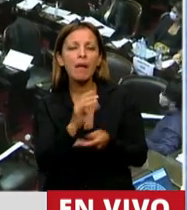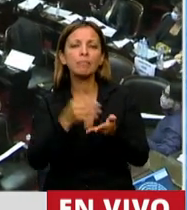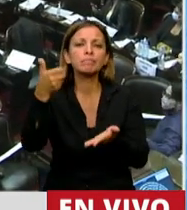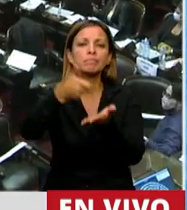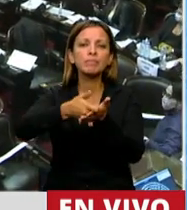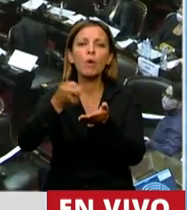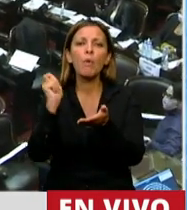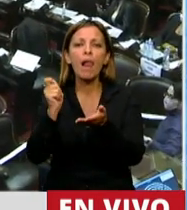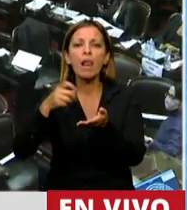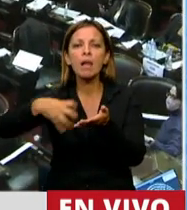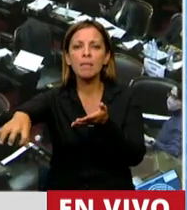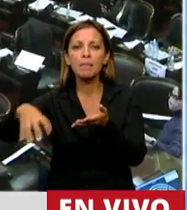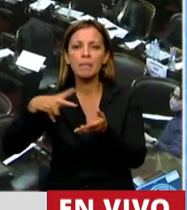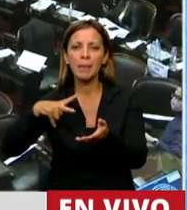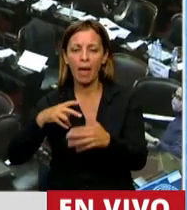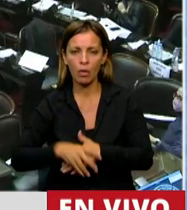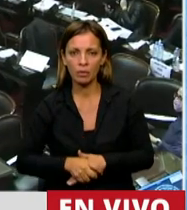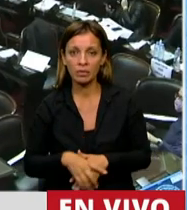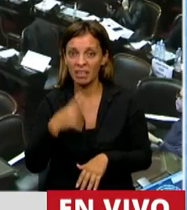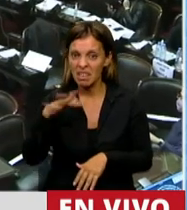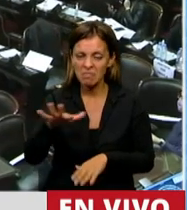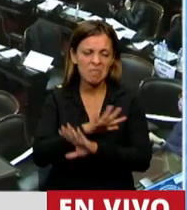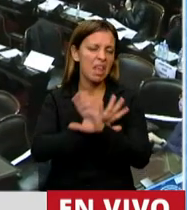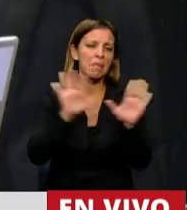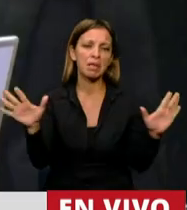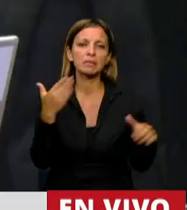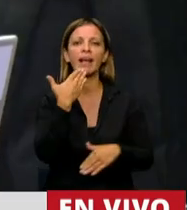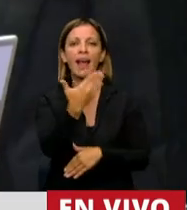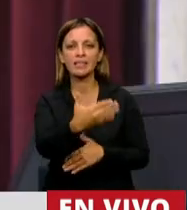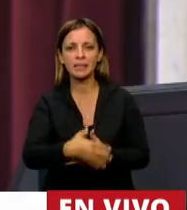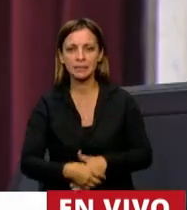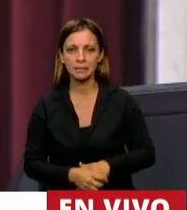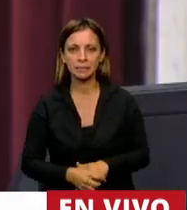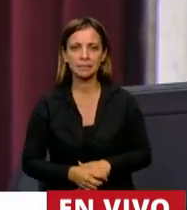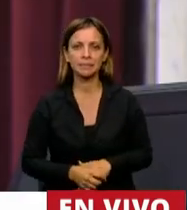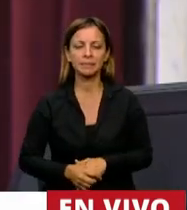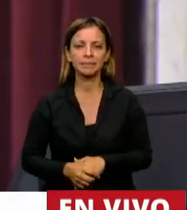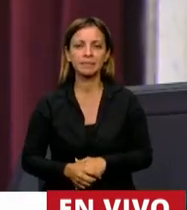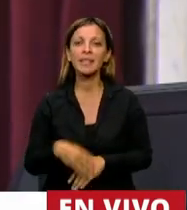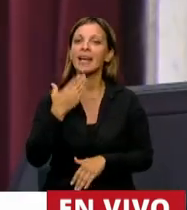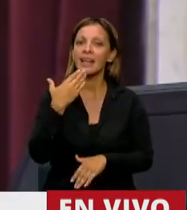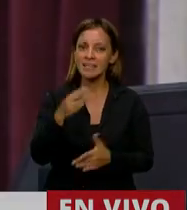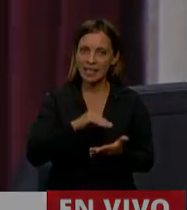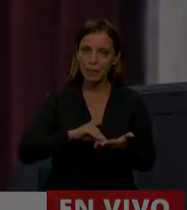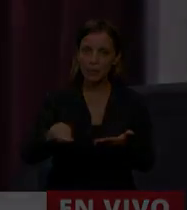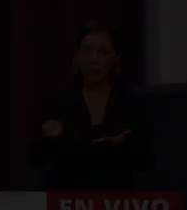el sector privado. ¿Entiende? Nada más que eso. Gracias, presidente. Gracias, diputado Iglesias.